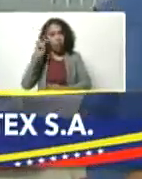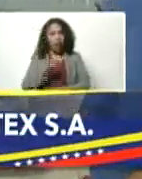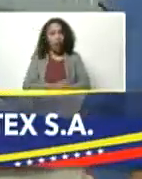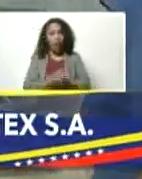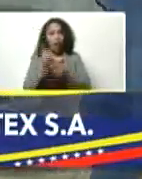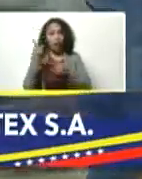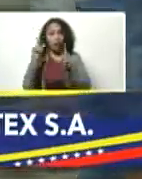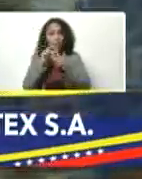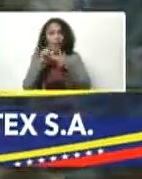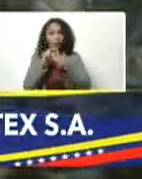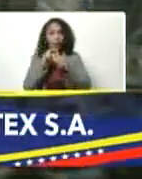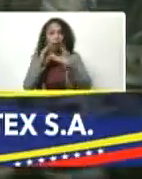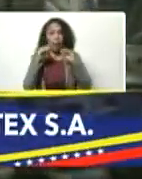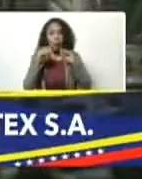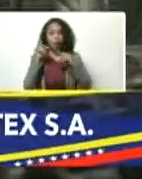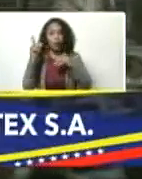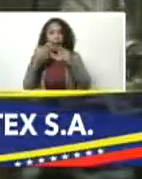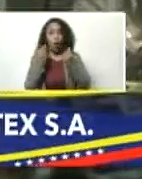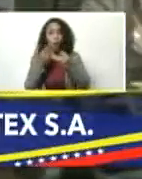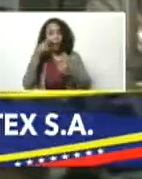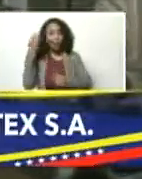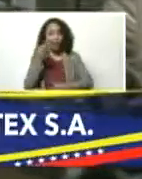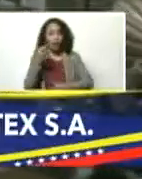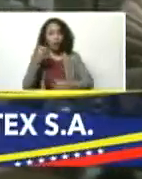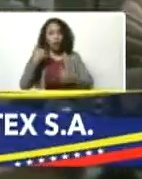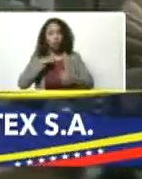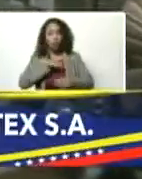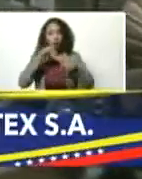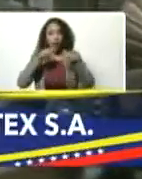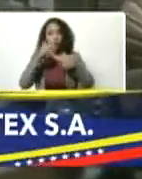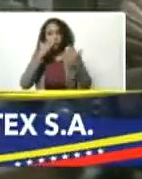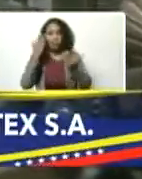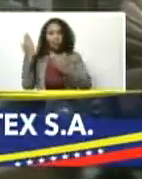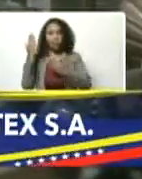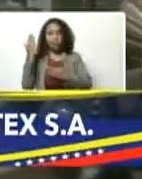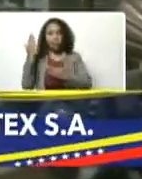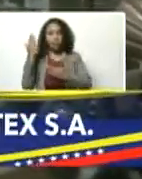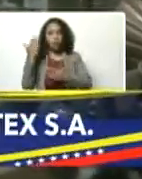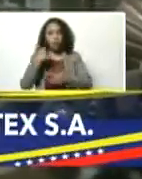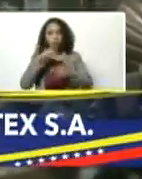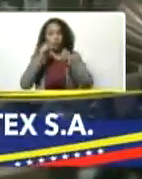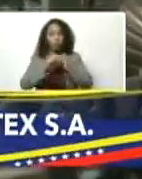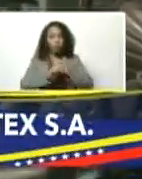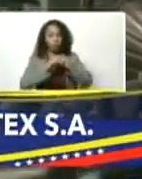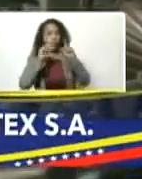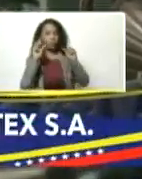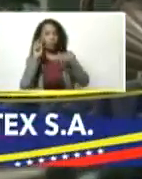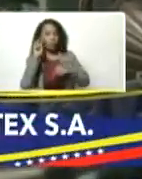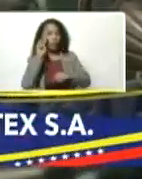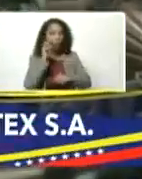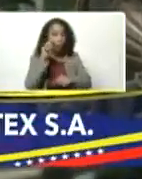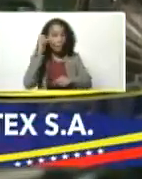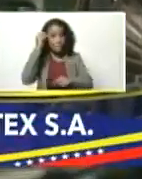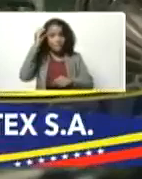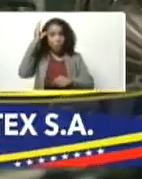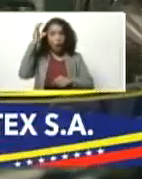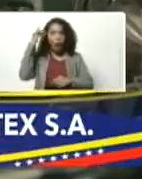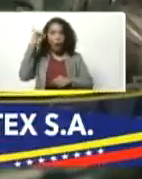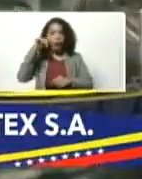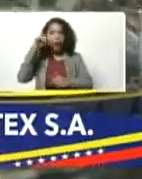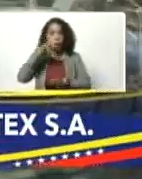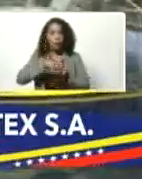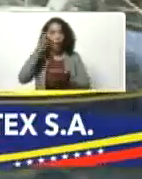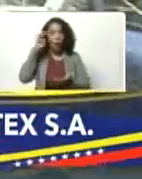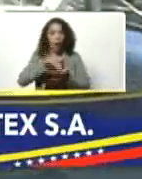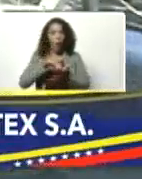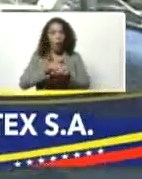esas palabras que hablamos de esa economía real. Bueno, aquí estamos. Y cada vez nos sorprendemos más con toda la potencialidad que hay en el Estado de